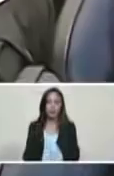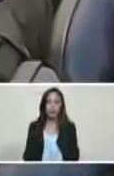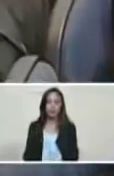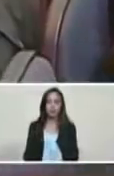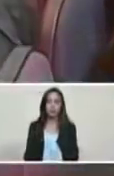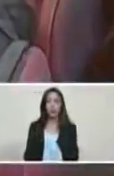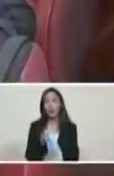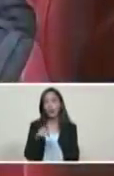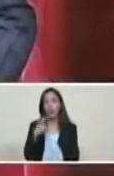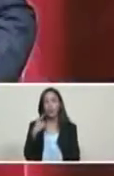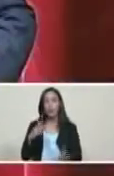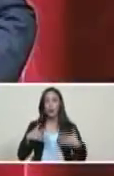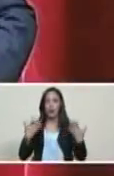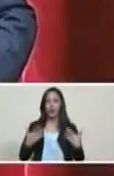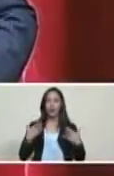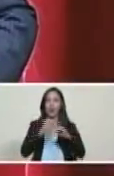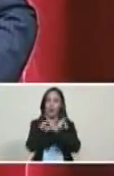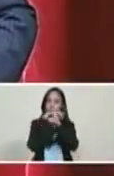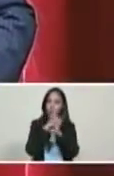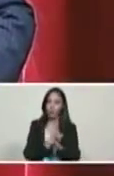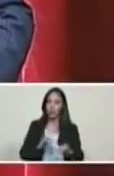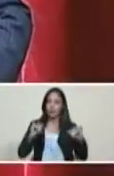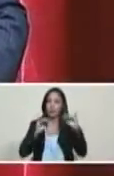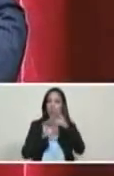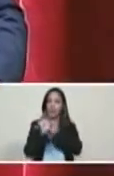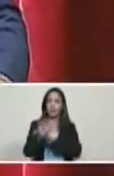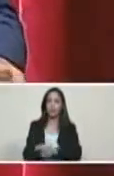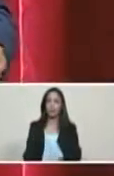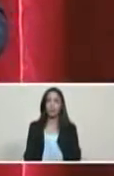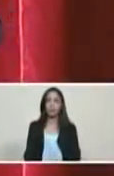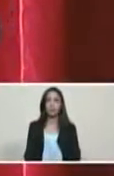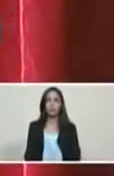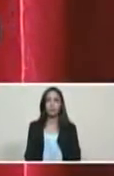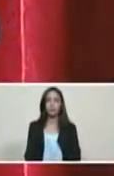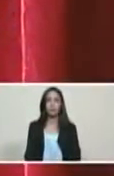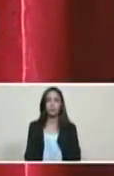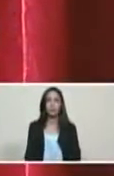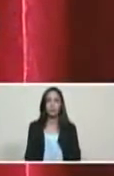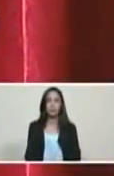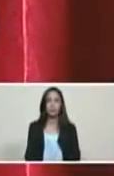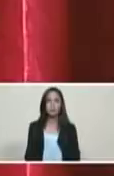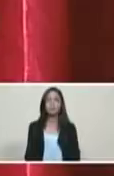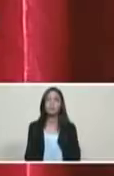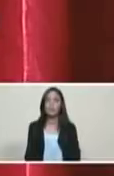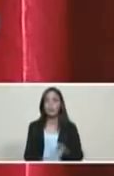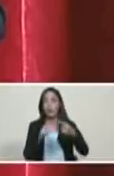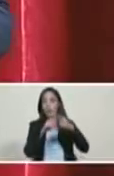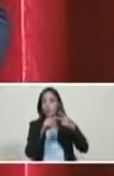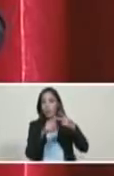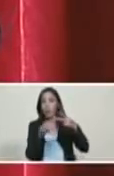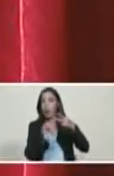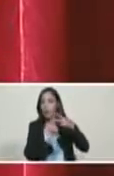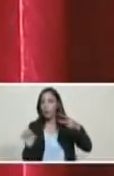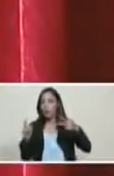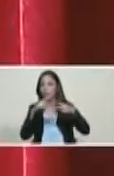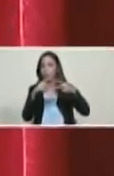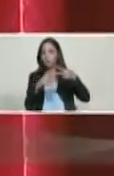la felicidad total de nuestro pueblo. Y esos dos conceptos van